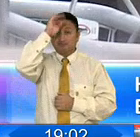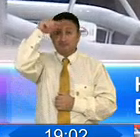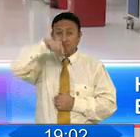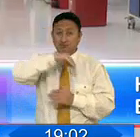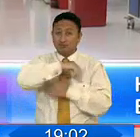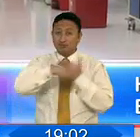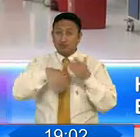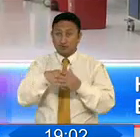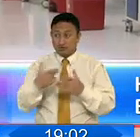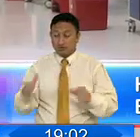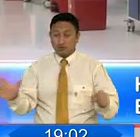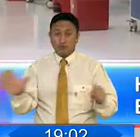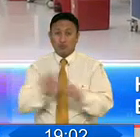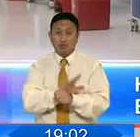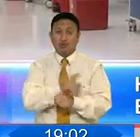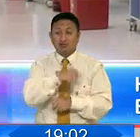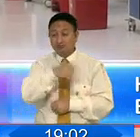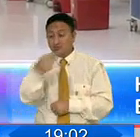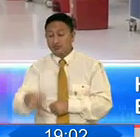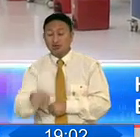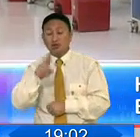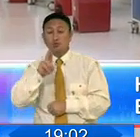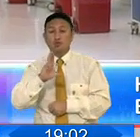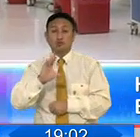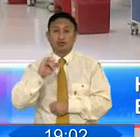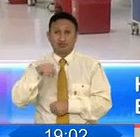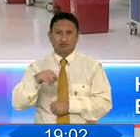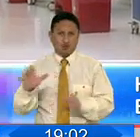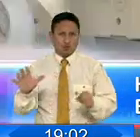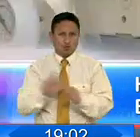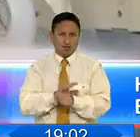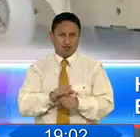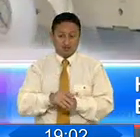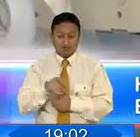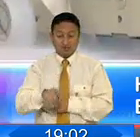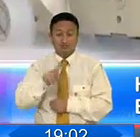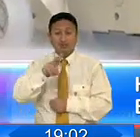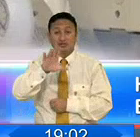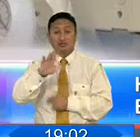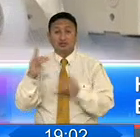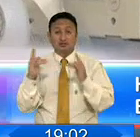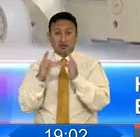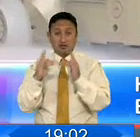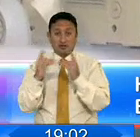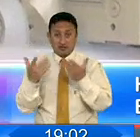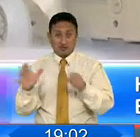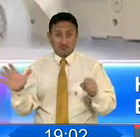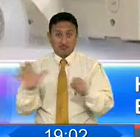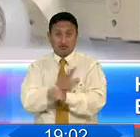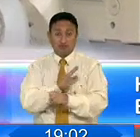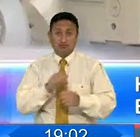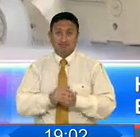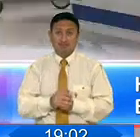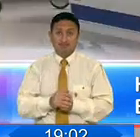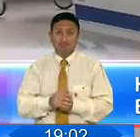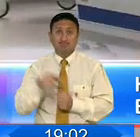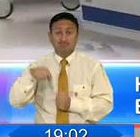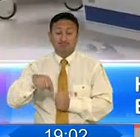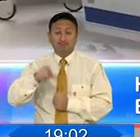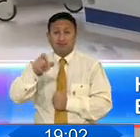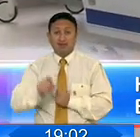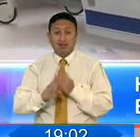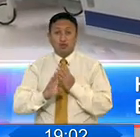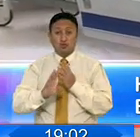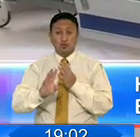lleno de enfermos, al igual que en la unidad de cuidados intensivos, solamente ahí las 25 camas están ocupadas y hay una larga lista de